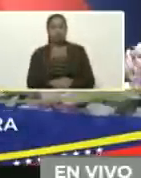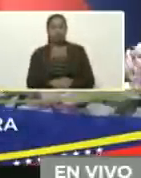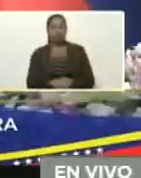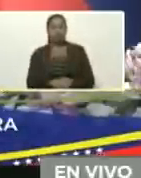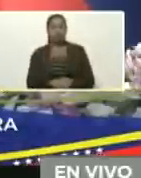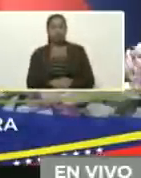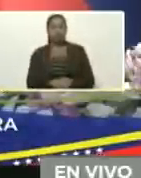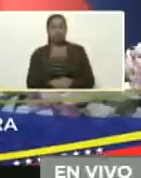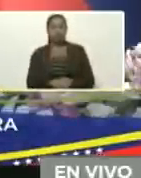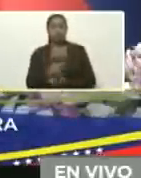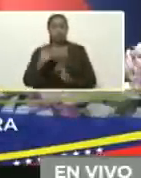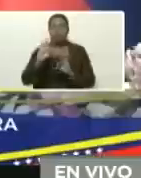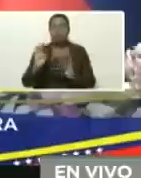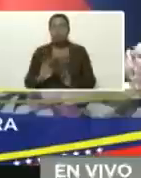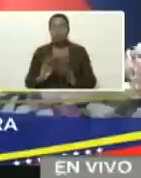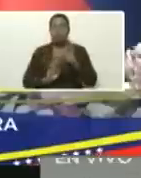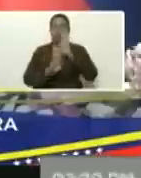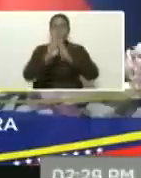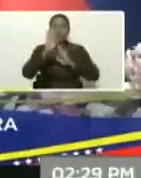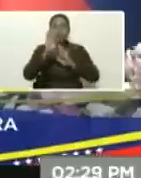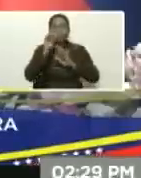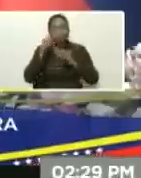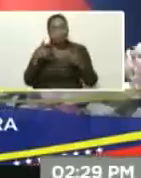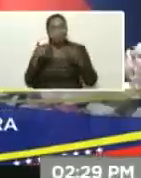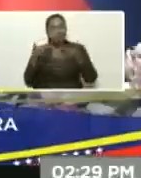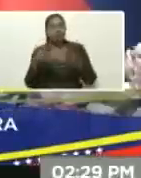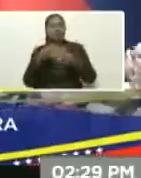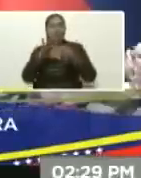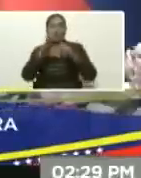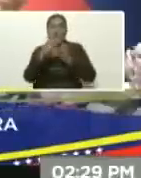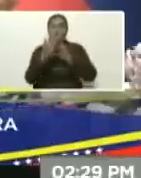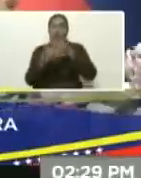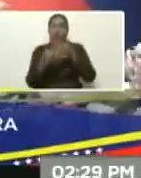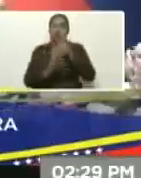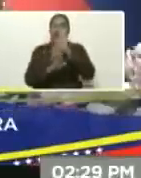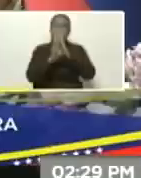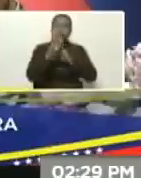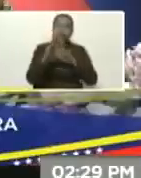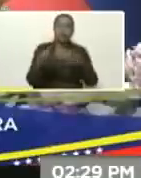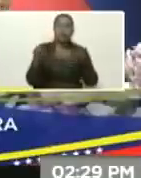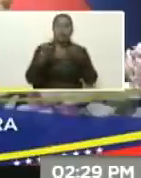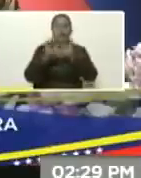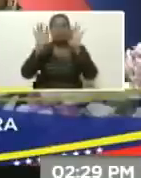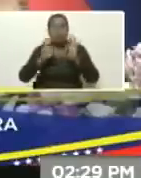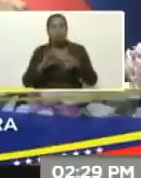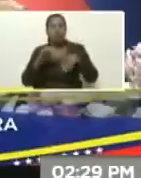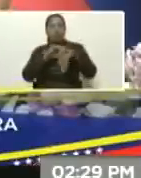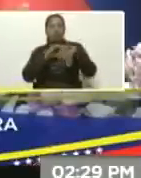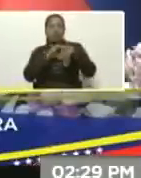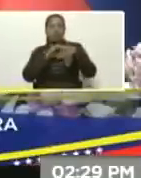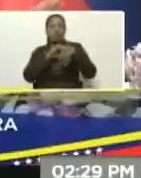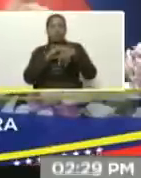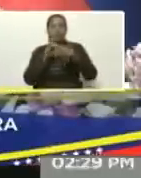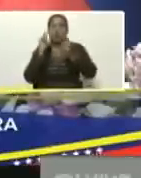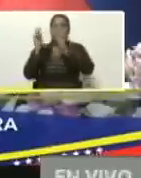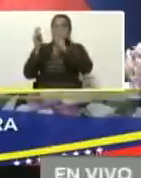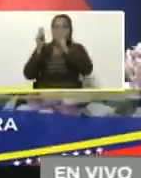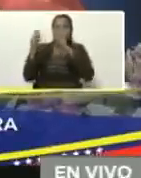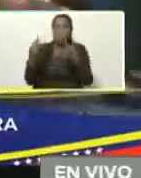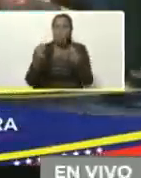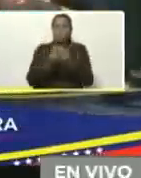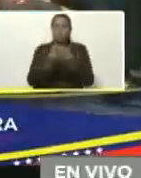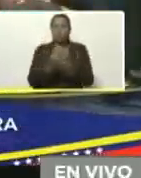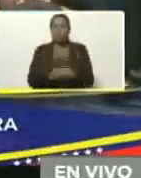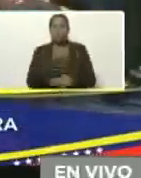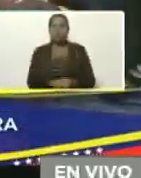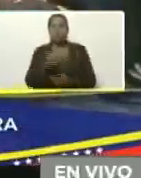Y eso es creciente. Así que están dadas las condiciones para que crezca también, ministro, el turismo de Turquía